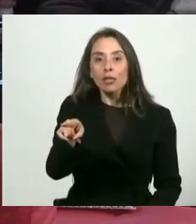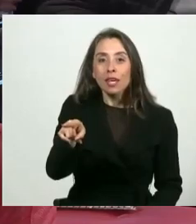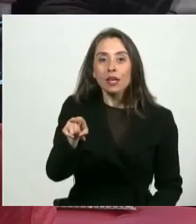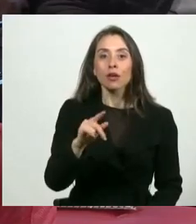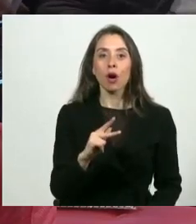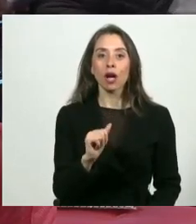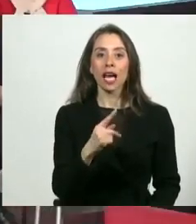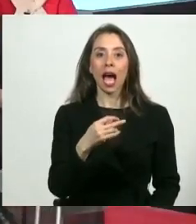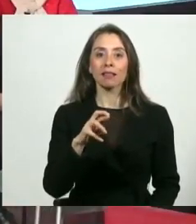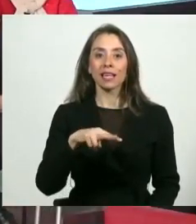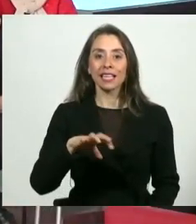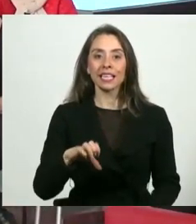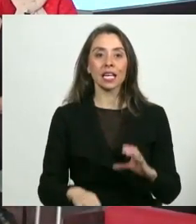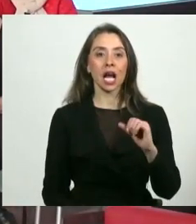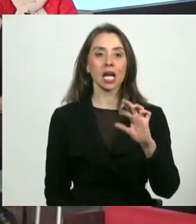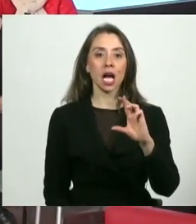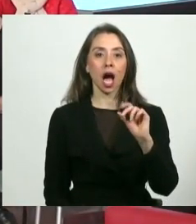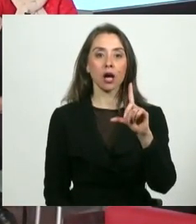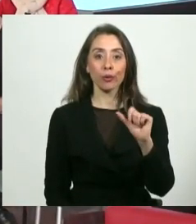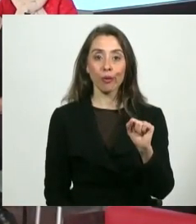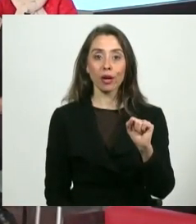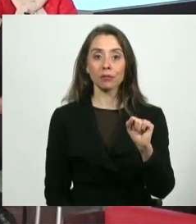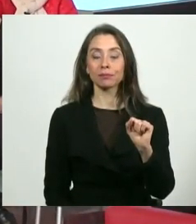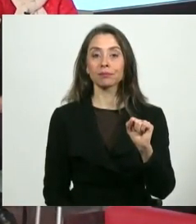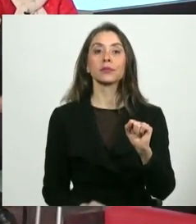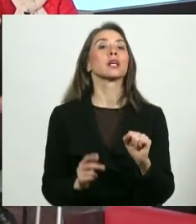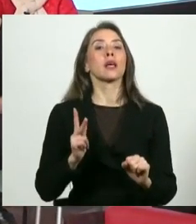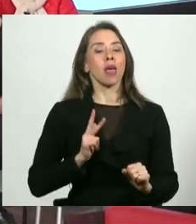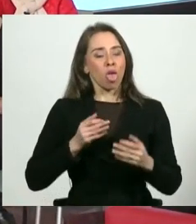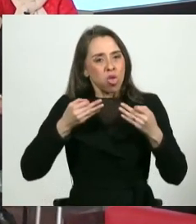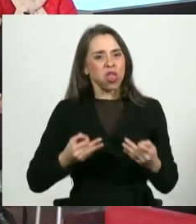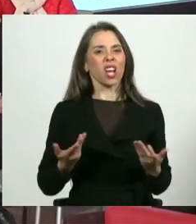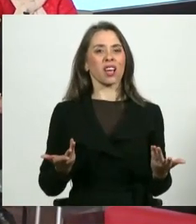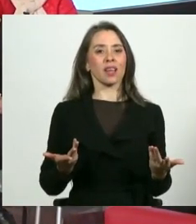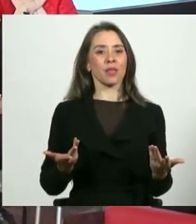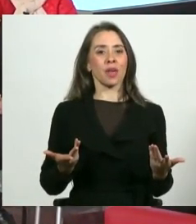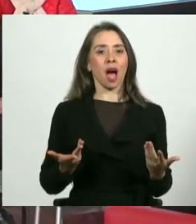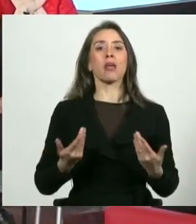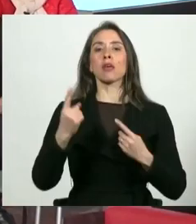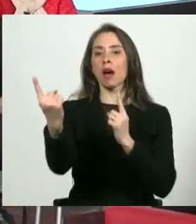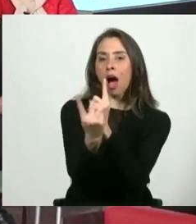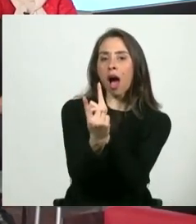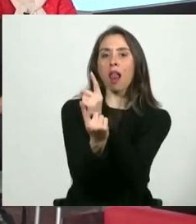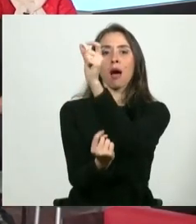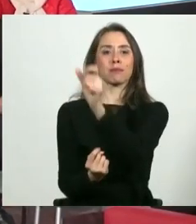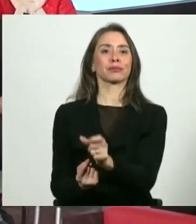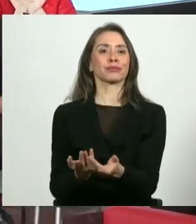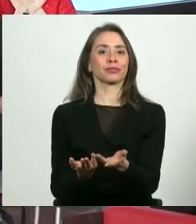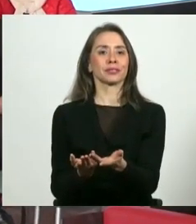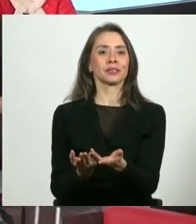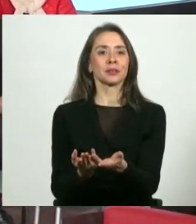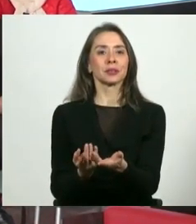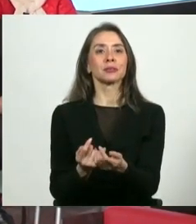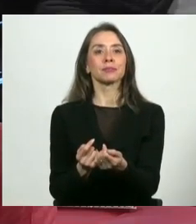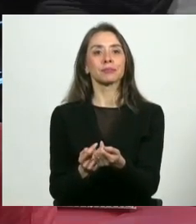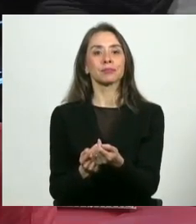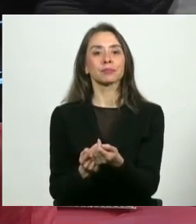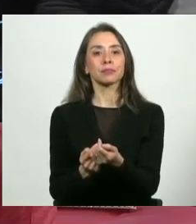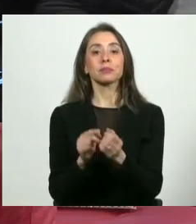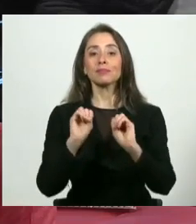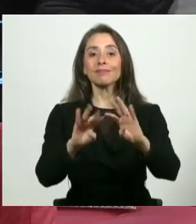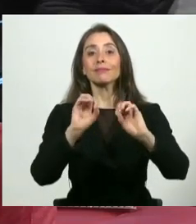también Caterina y Carola, respecto a la dignidad con la cual uno tiene que tratar a las personas. Y eso evidentemente en